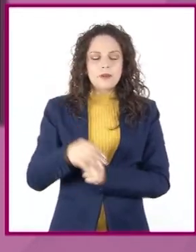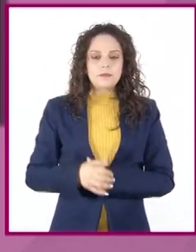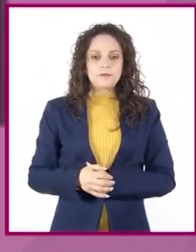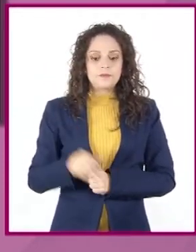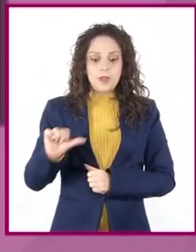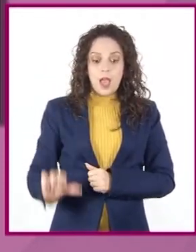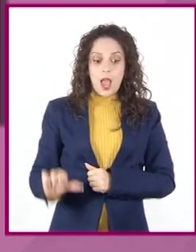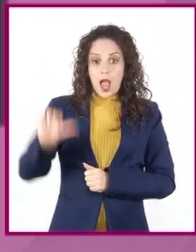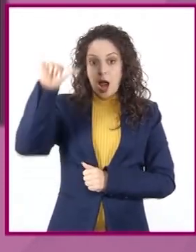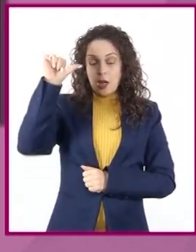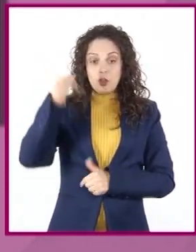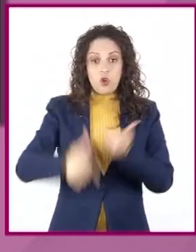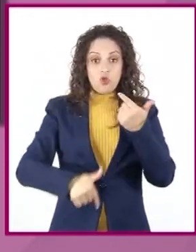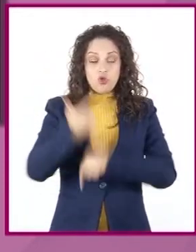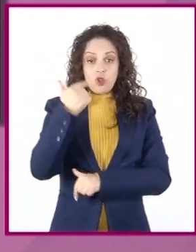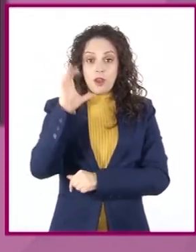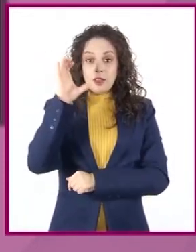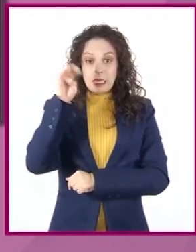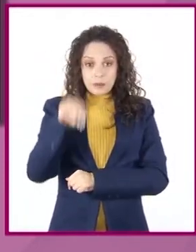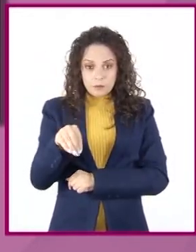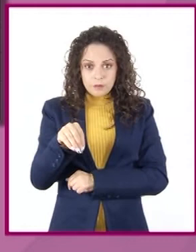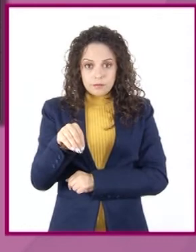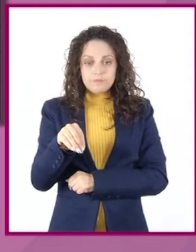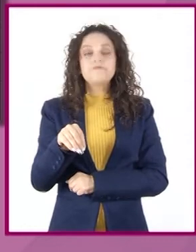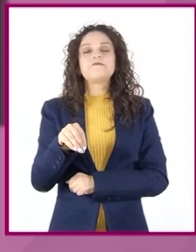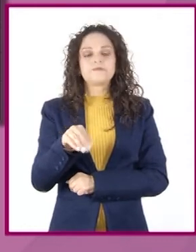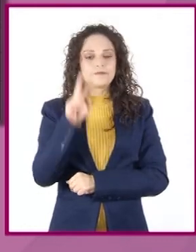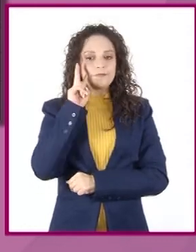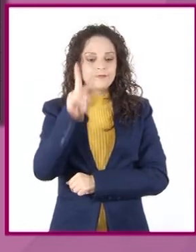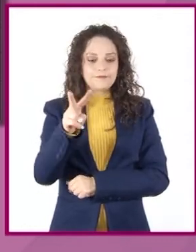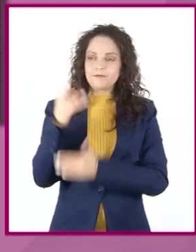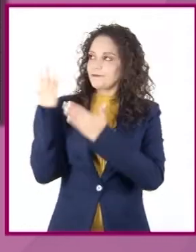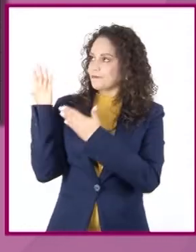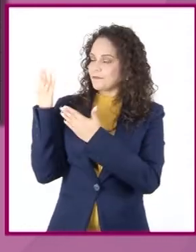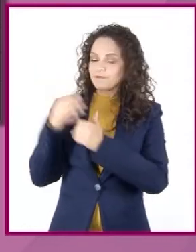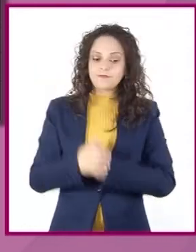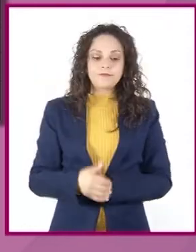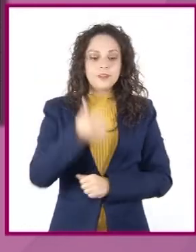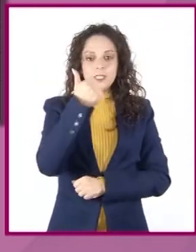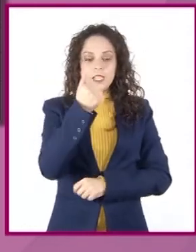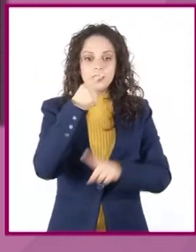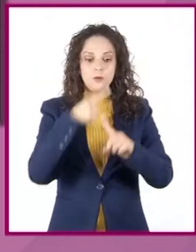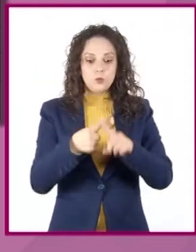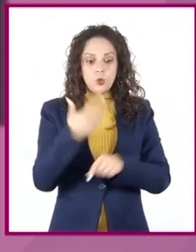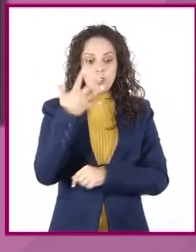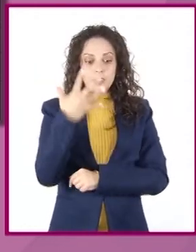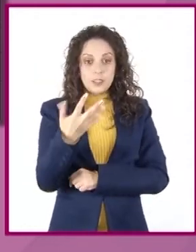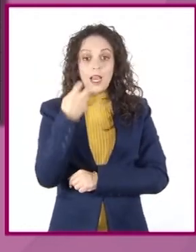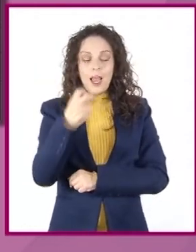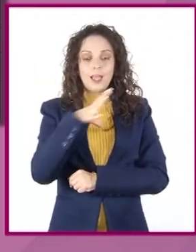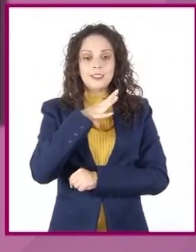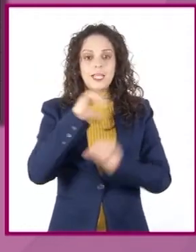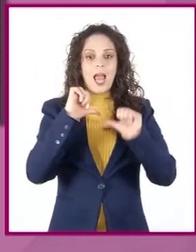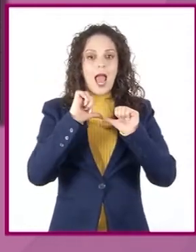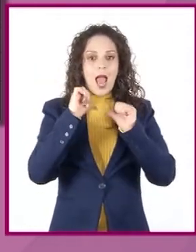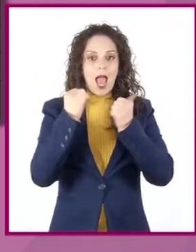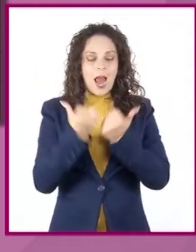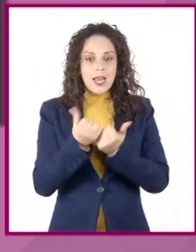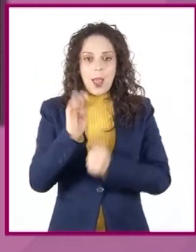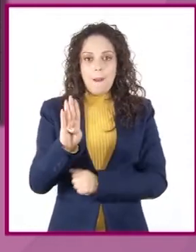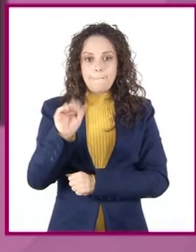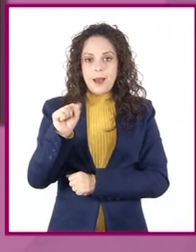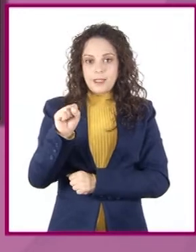altura de 12 centímetros, multiplicamos 6 por 5 para obtener el área de la base.